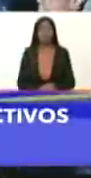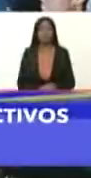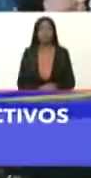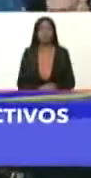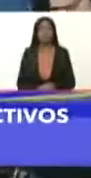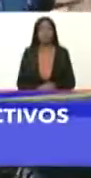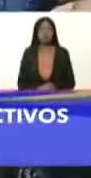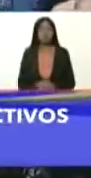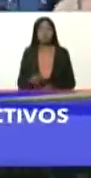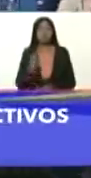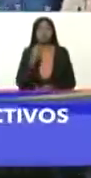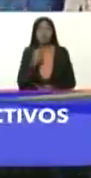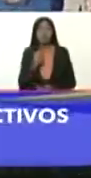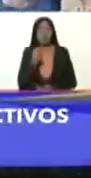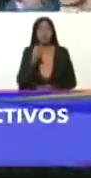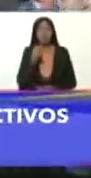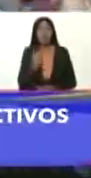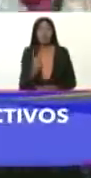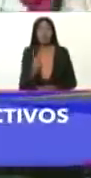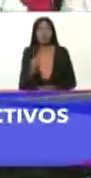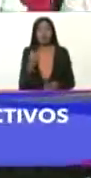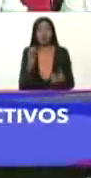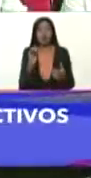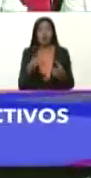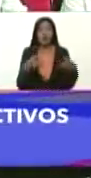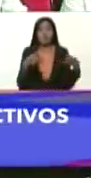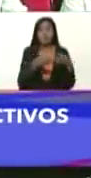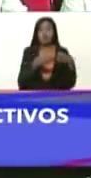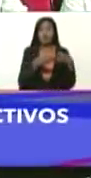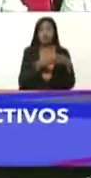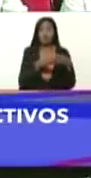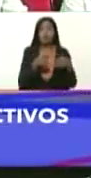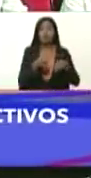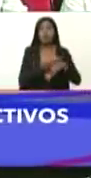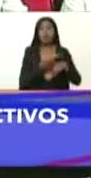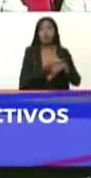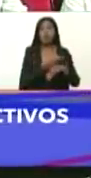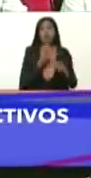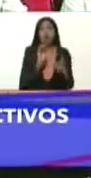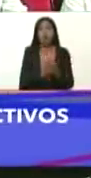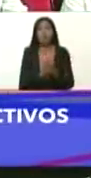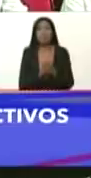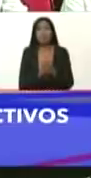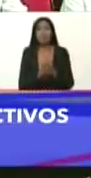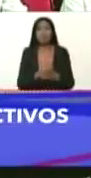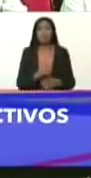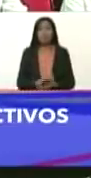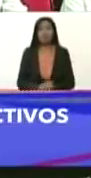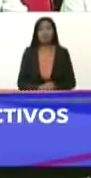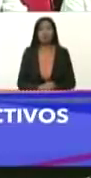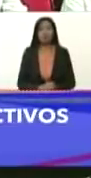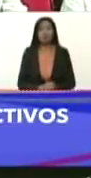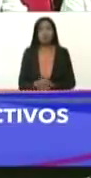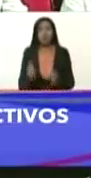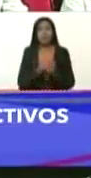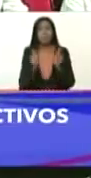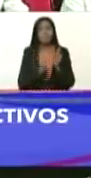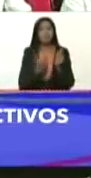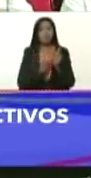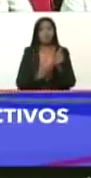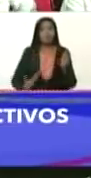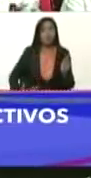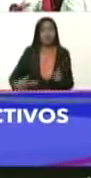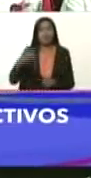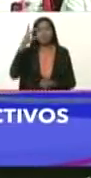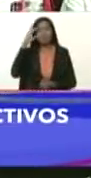Así se lo he dicho a mi equipo de gobierno, compañero, a la vicepresidenta ejecutiva,